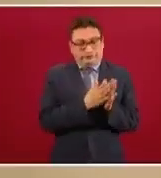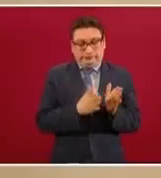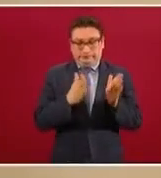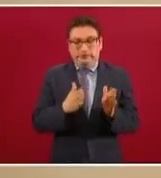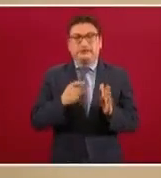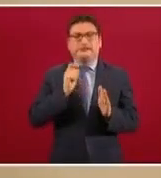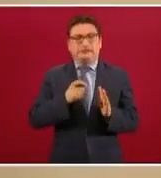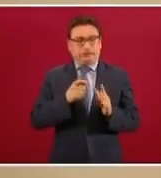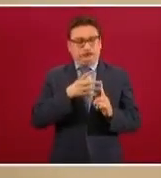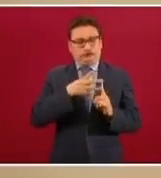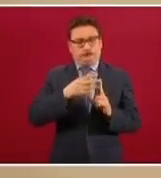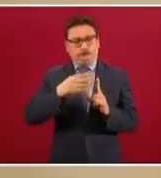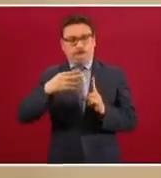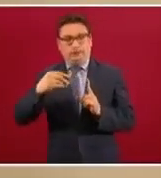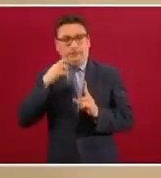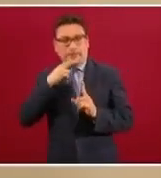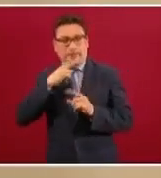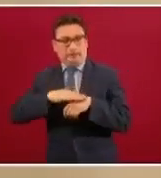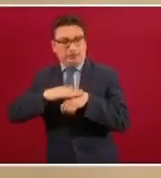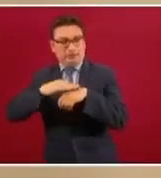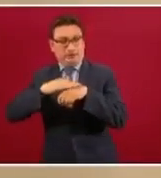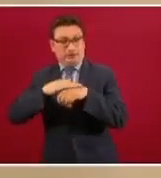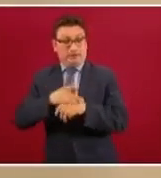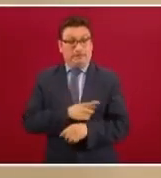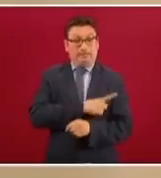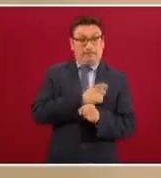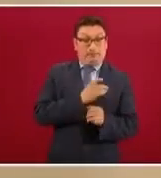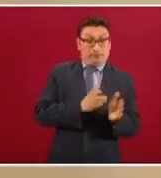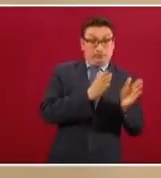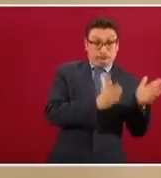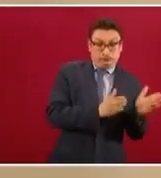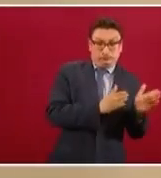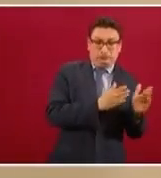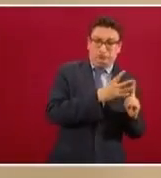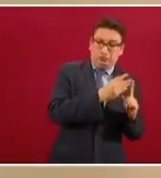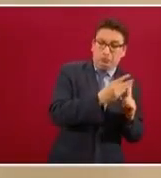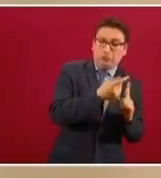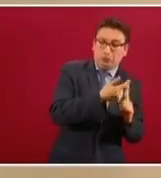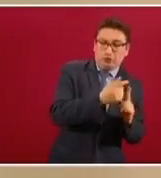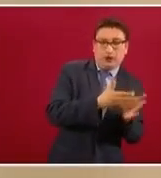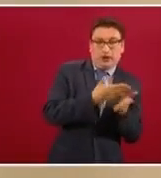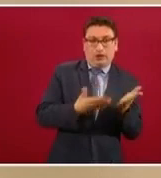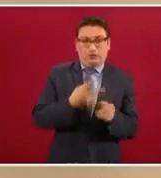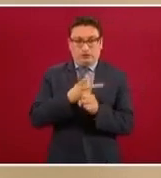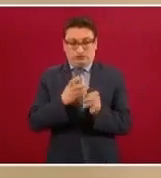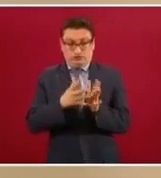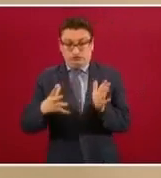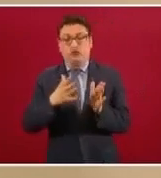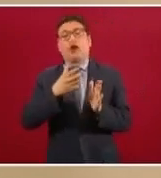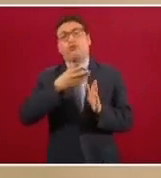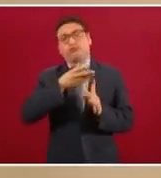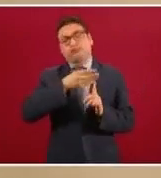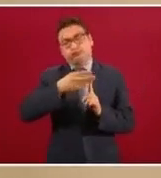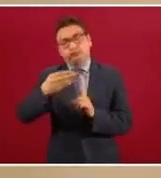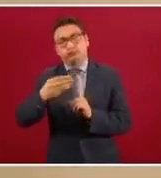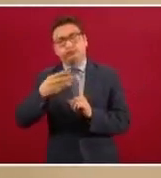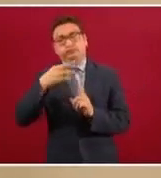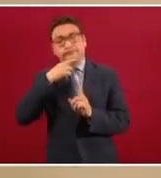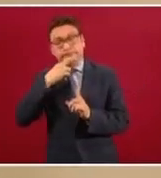acelerada que en la fase 1, pero todavía menos acelerada que lo que se avecina en la fase 3,